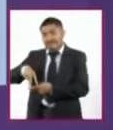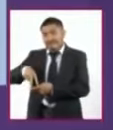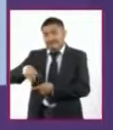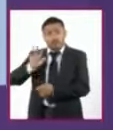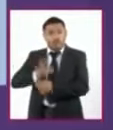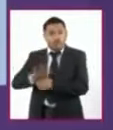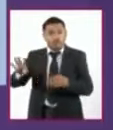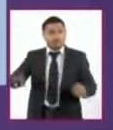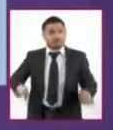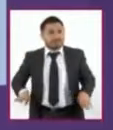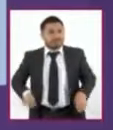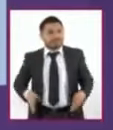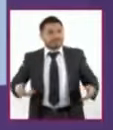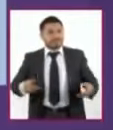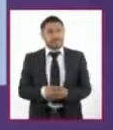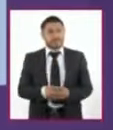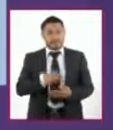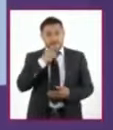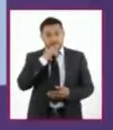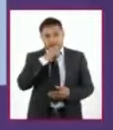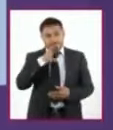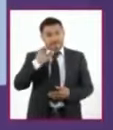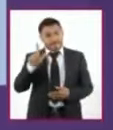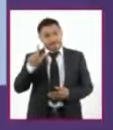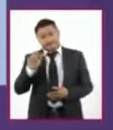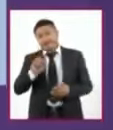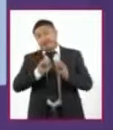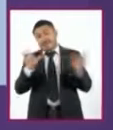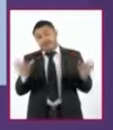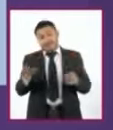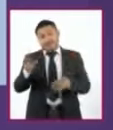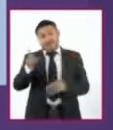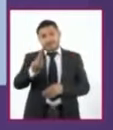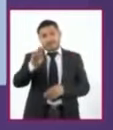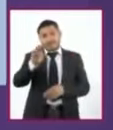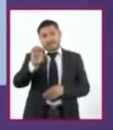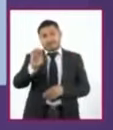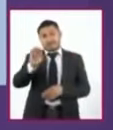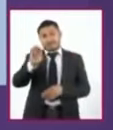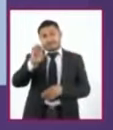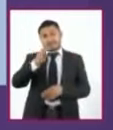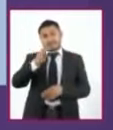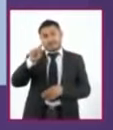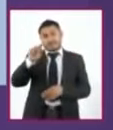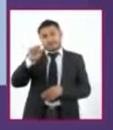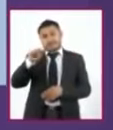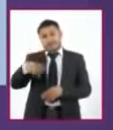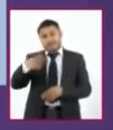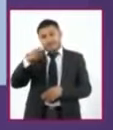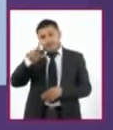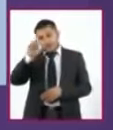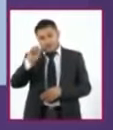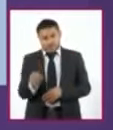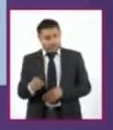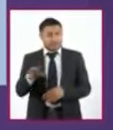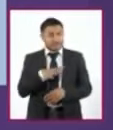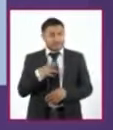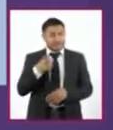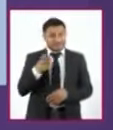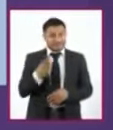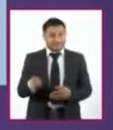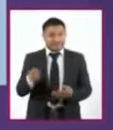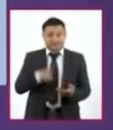de triángulo es? Claro, es un triángulo rectángulo. Ahora, tracemos un segmento